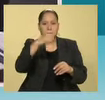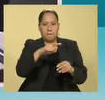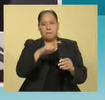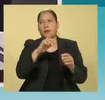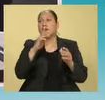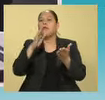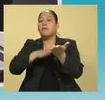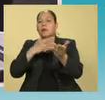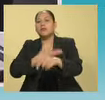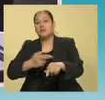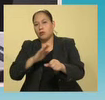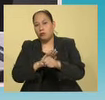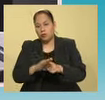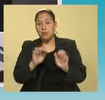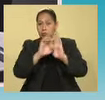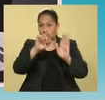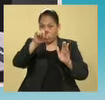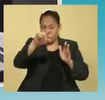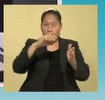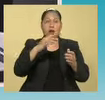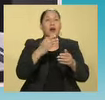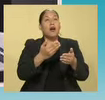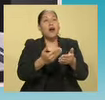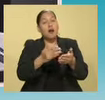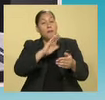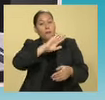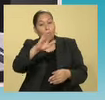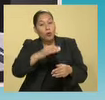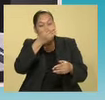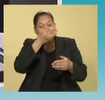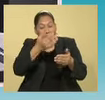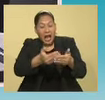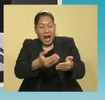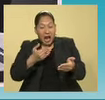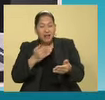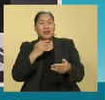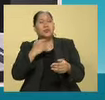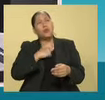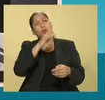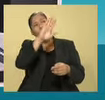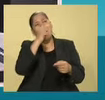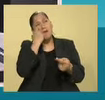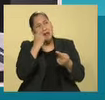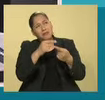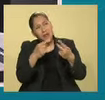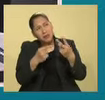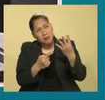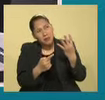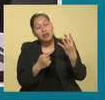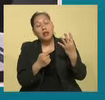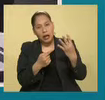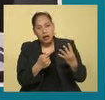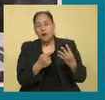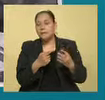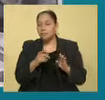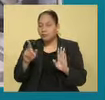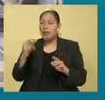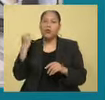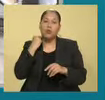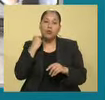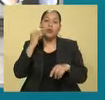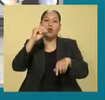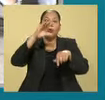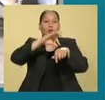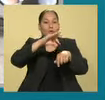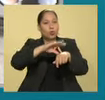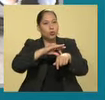importante, cuando firmamos nuestra voluntad anticipada, sea ante notario o sea ante el personal médico, lo que estamos firmando es que la